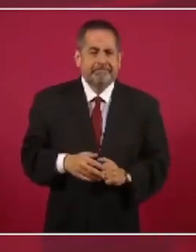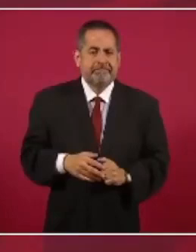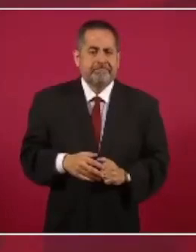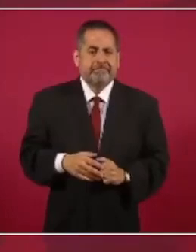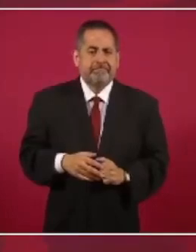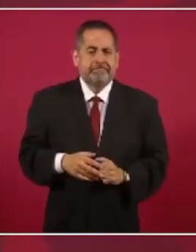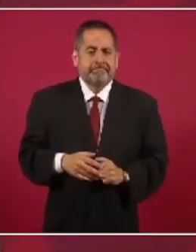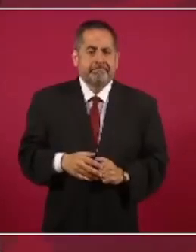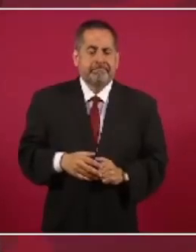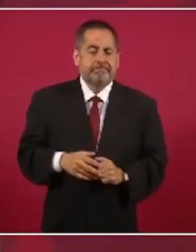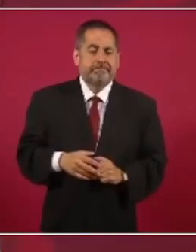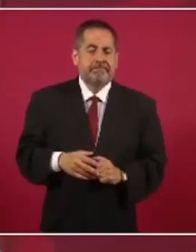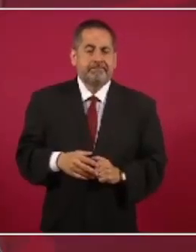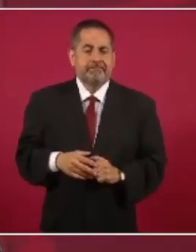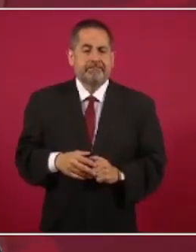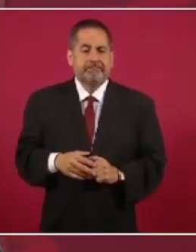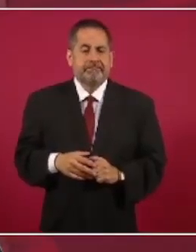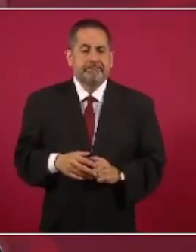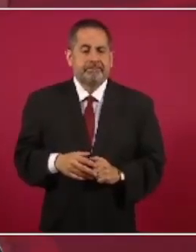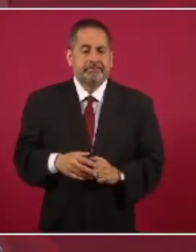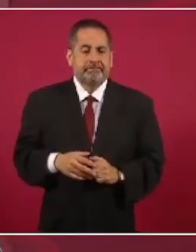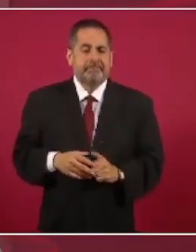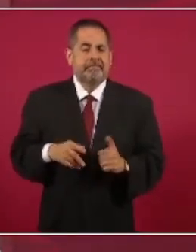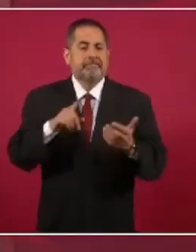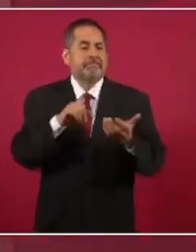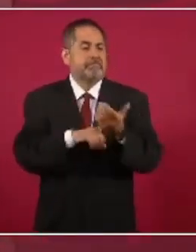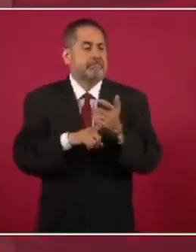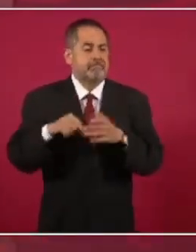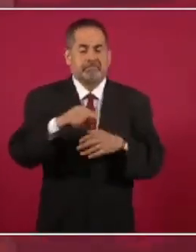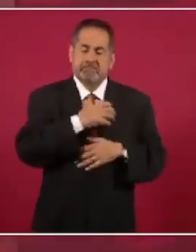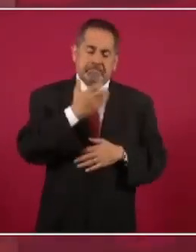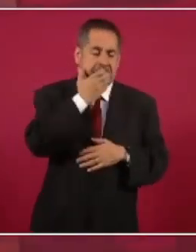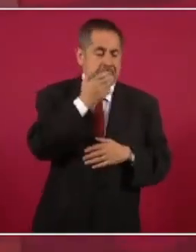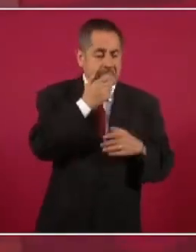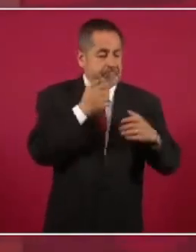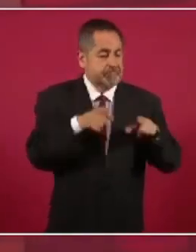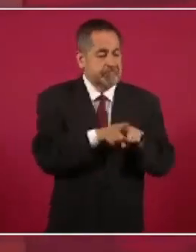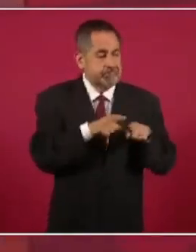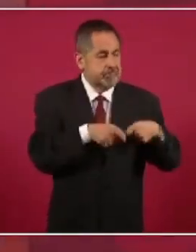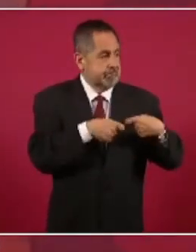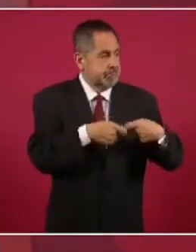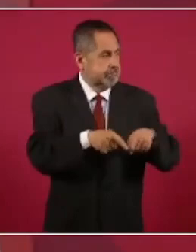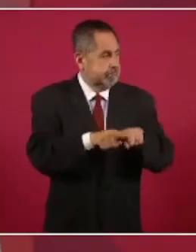por su, se les nubla la vista por su conservadurismo?